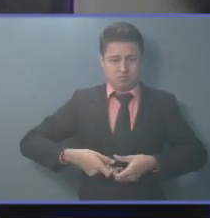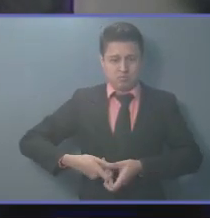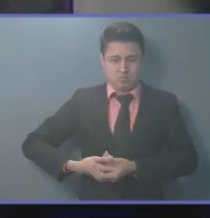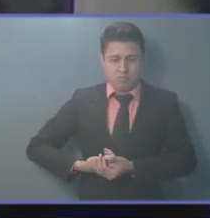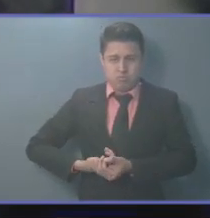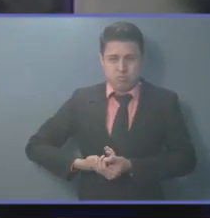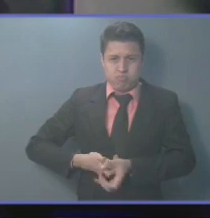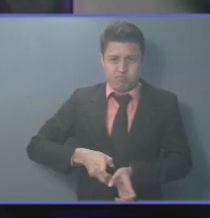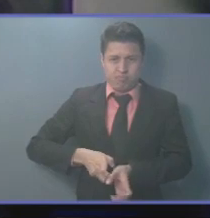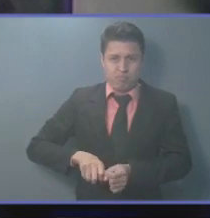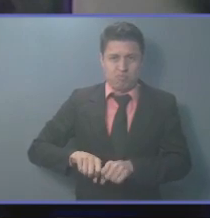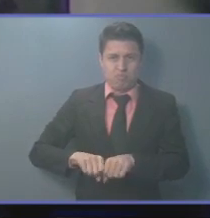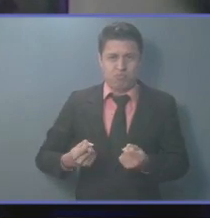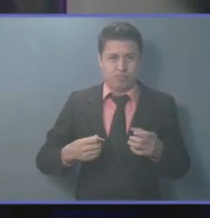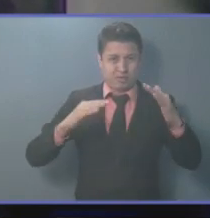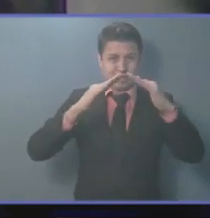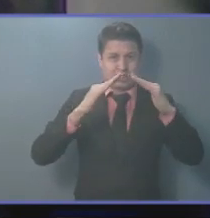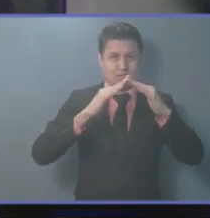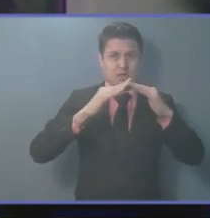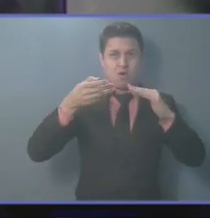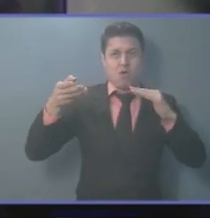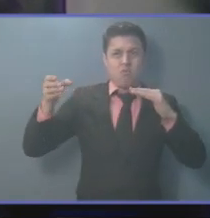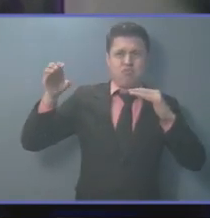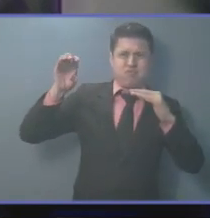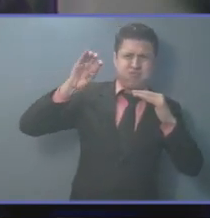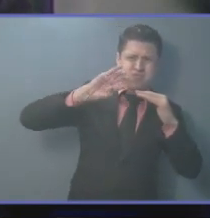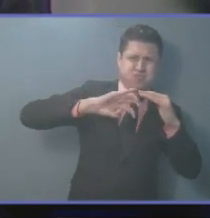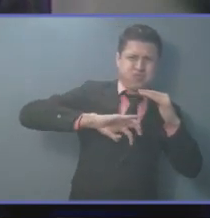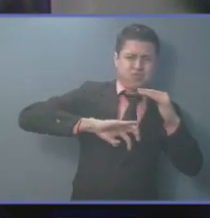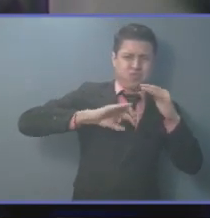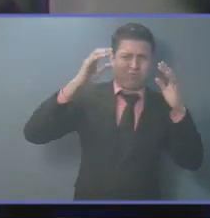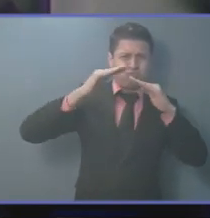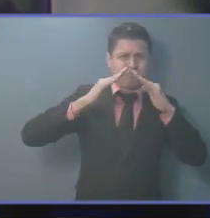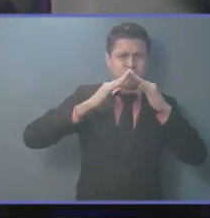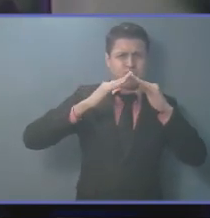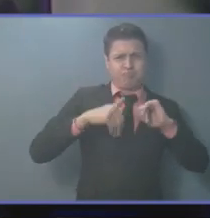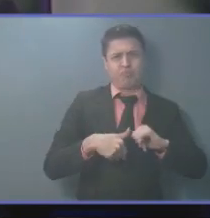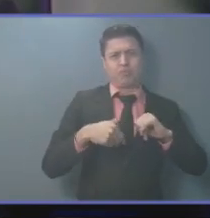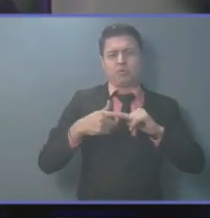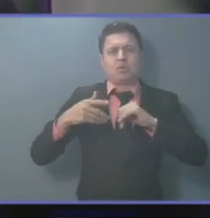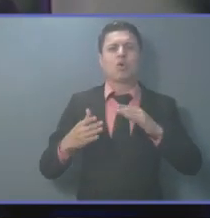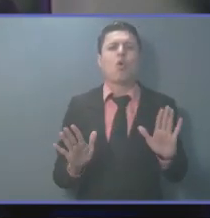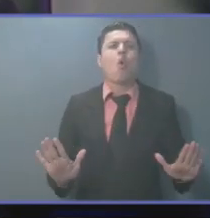grandes dimensiones cayendo en los techos. Y esa agua era imposible